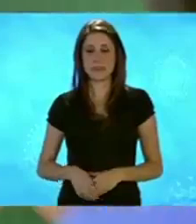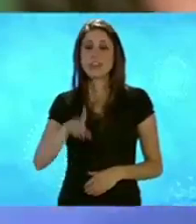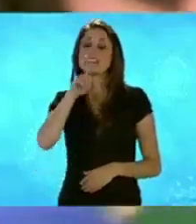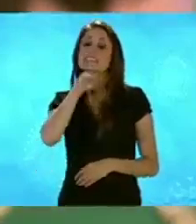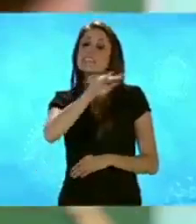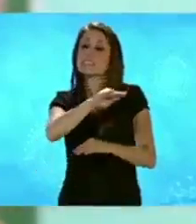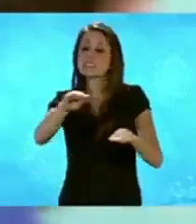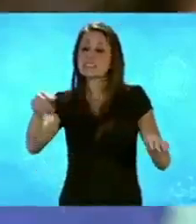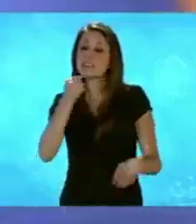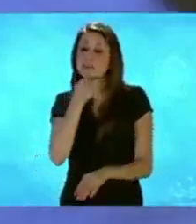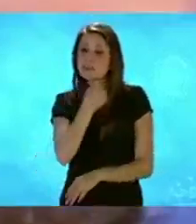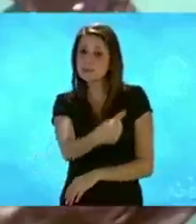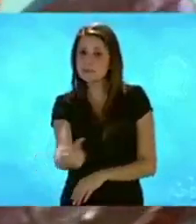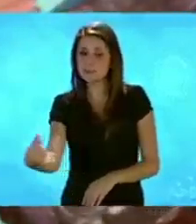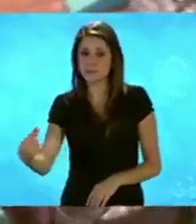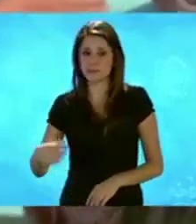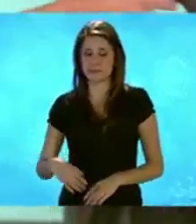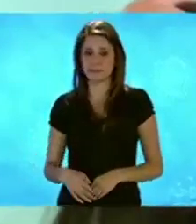Silencio, niños.